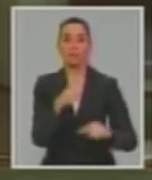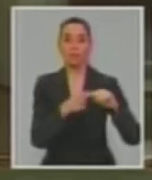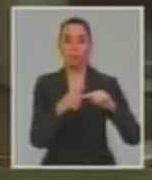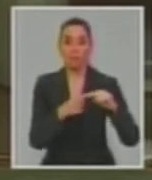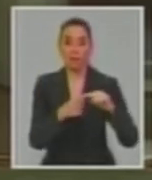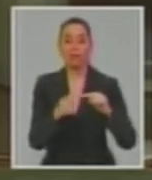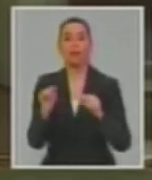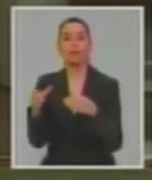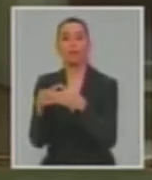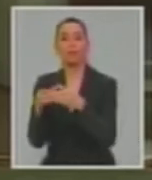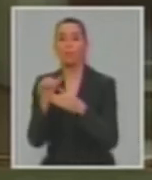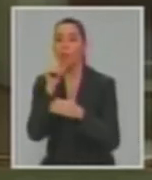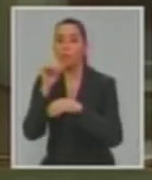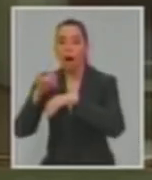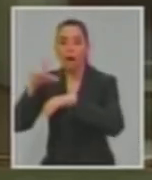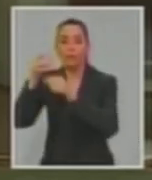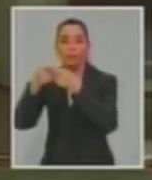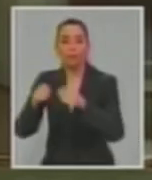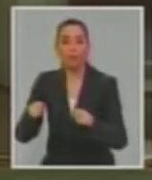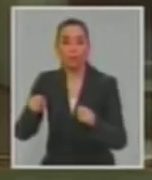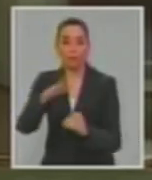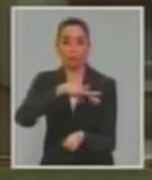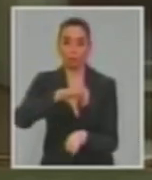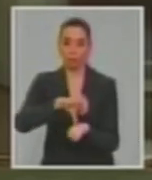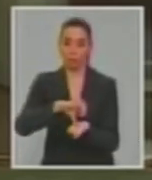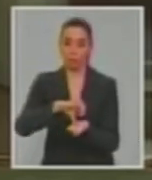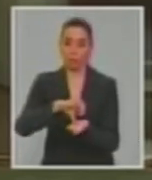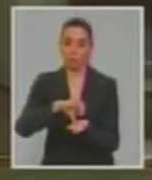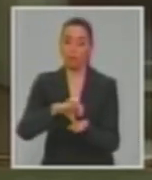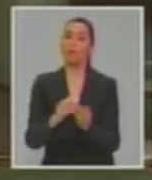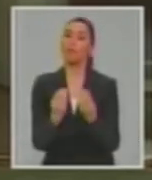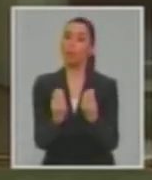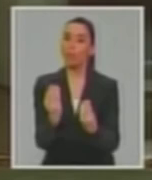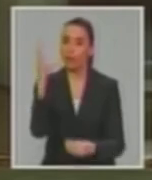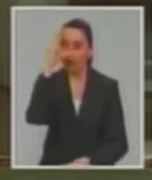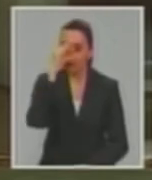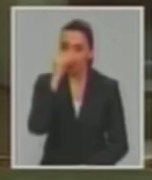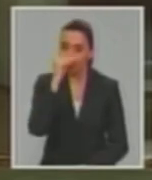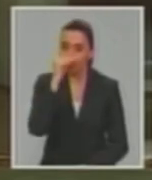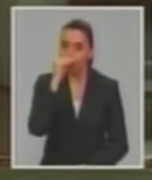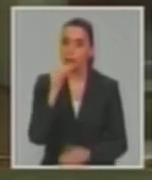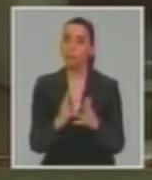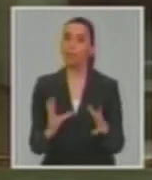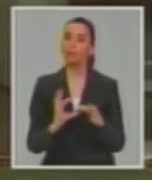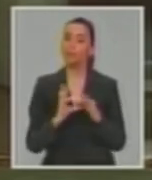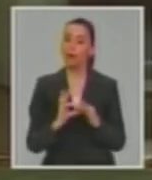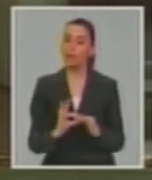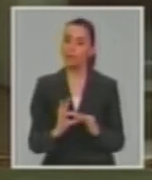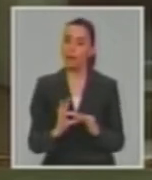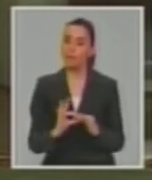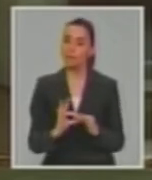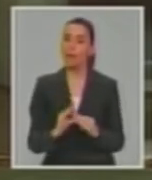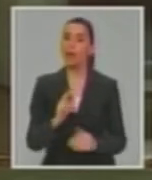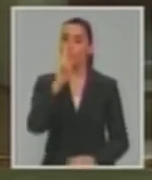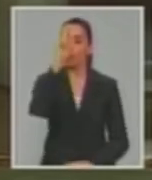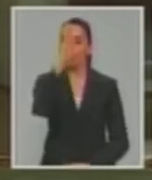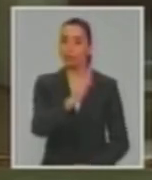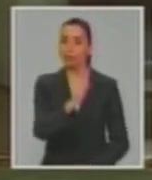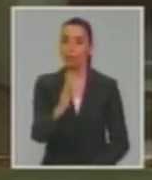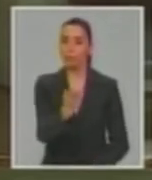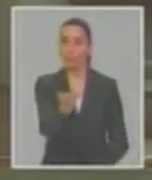y a los sectores más vulnerables de nuestro país. Muy buenas noches, muchas gracias y que Dios los